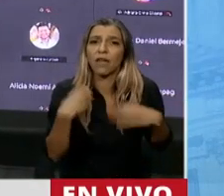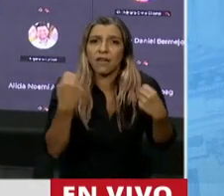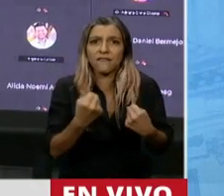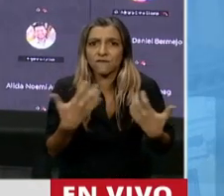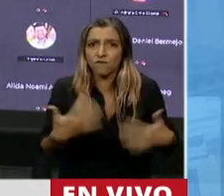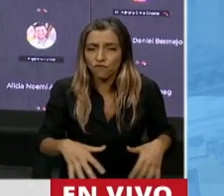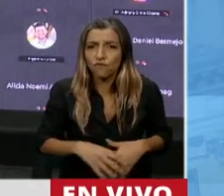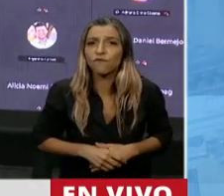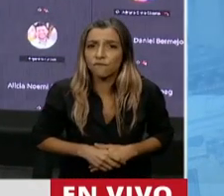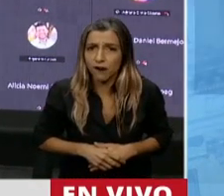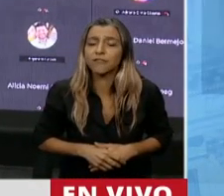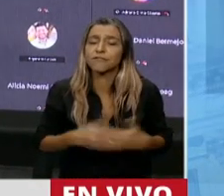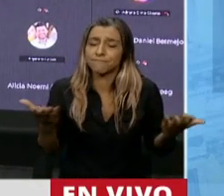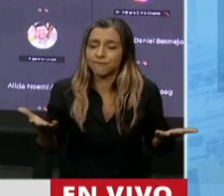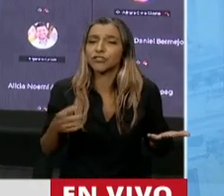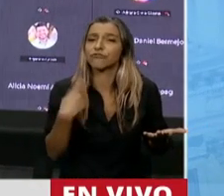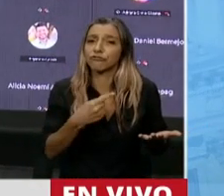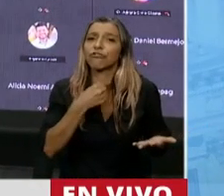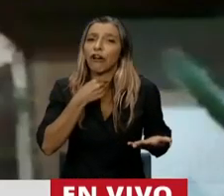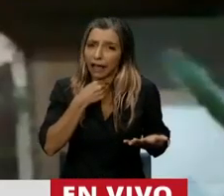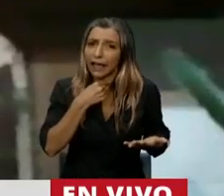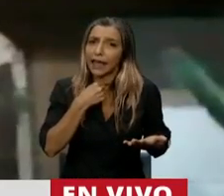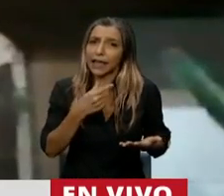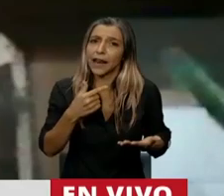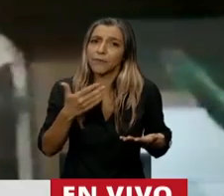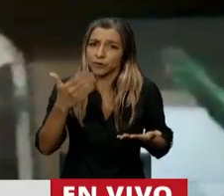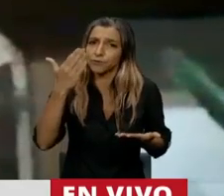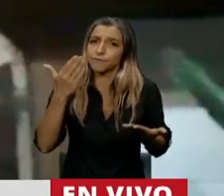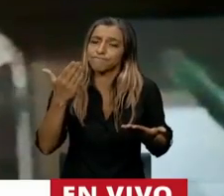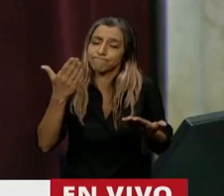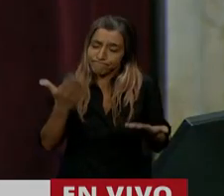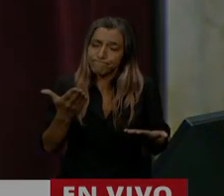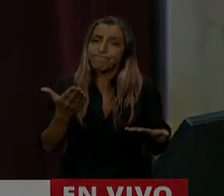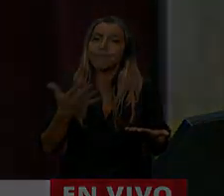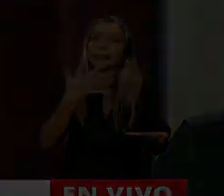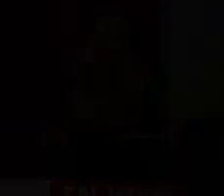nuestro bloque. Muchísimas gracias, señor presidente. Muchas gracias, diputada.